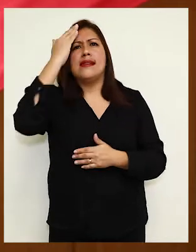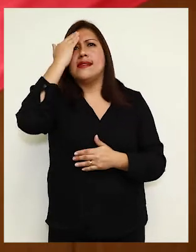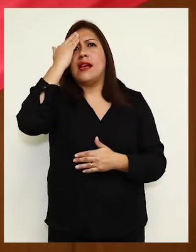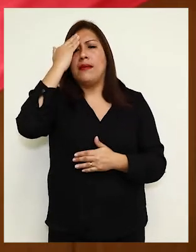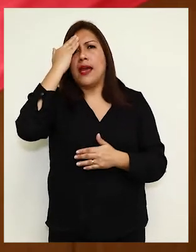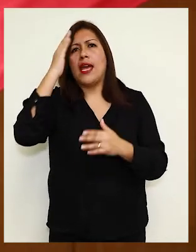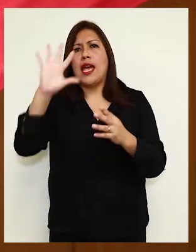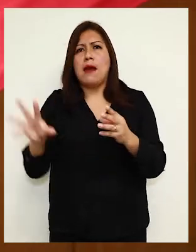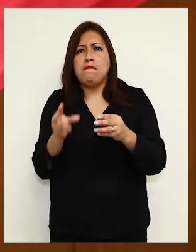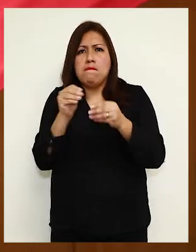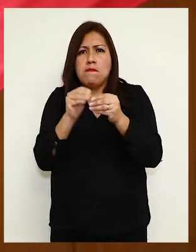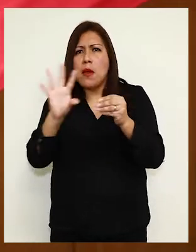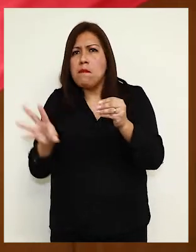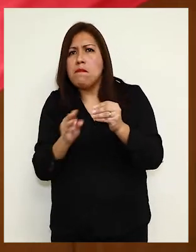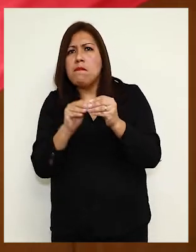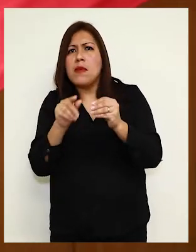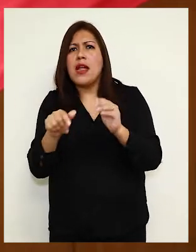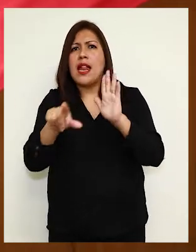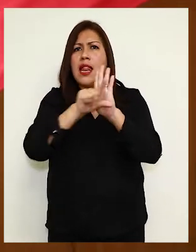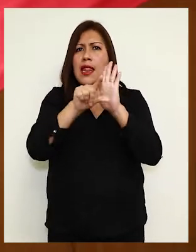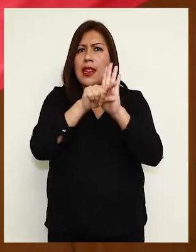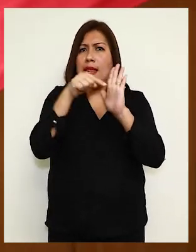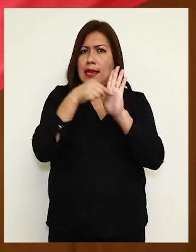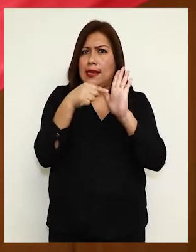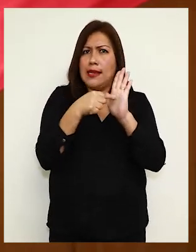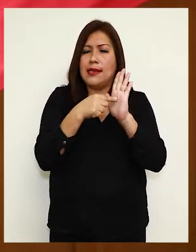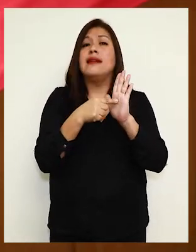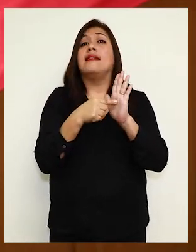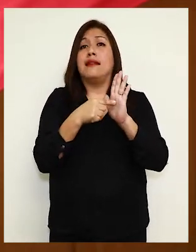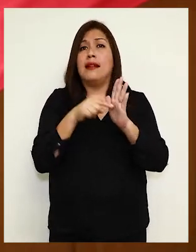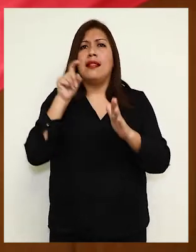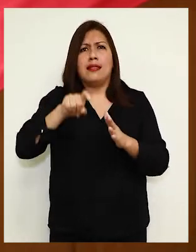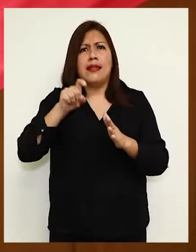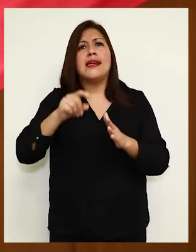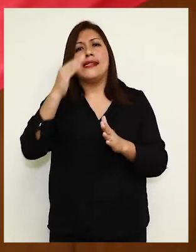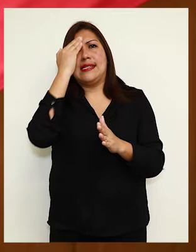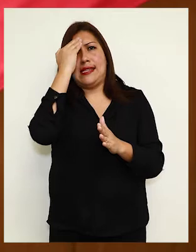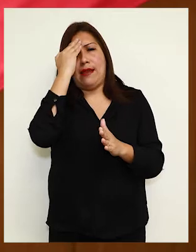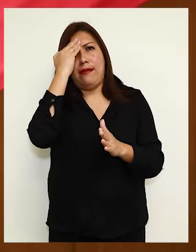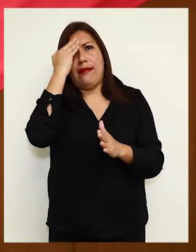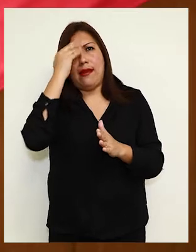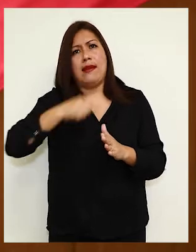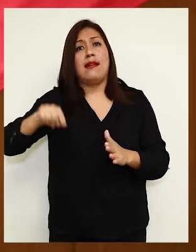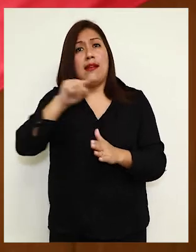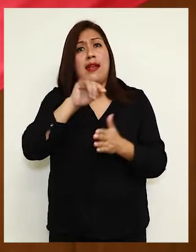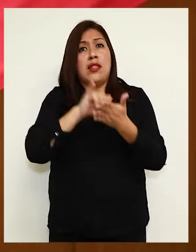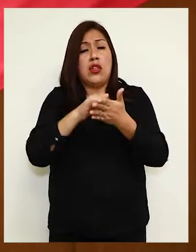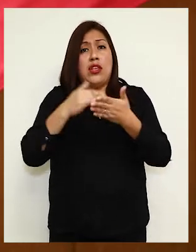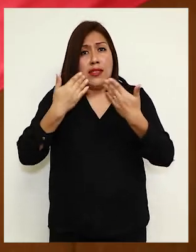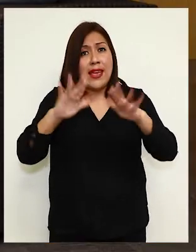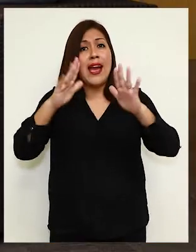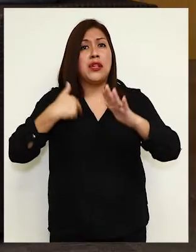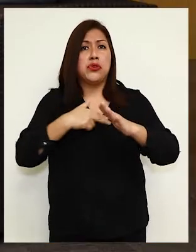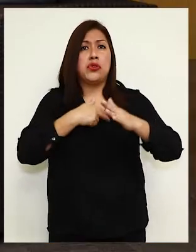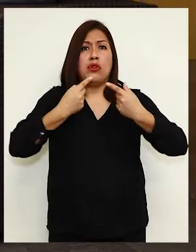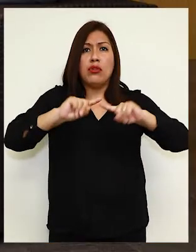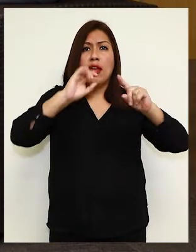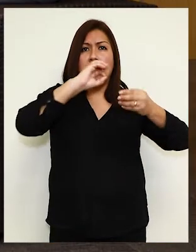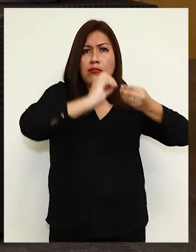Ley 29973. Es bueno que se sepa que hemos logrado la modificación del reglamento de la